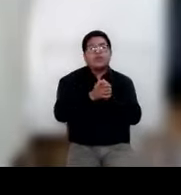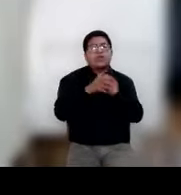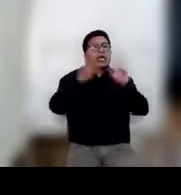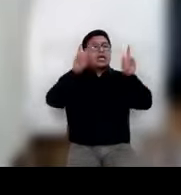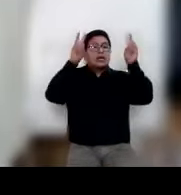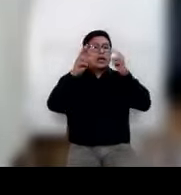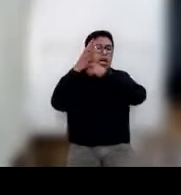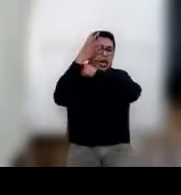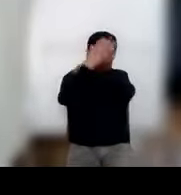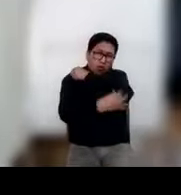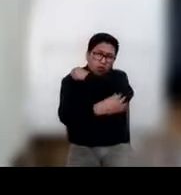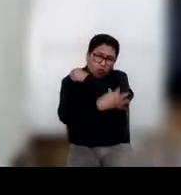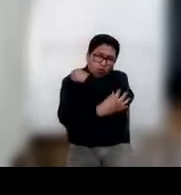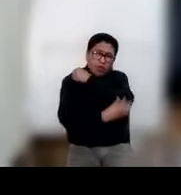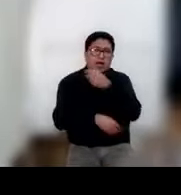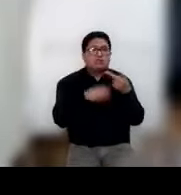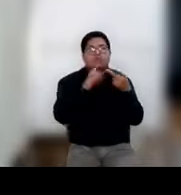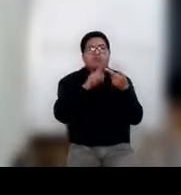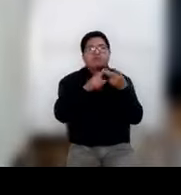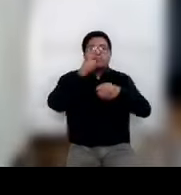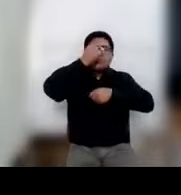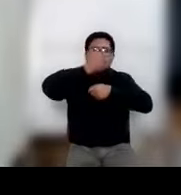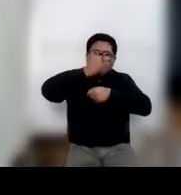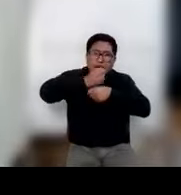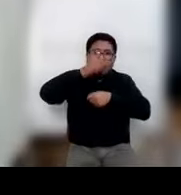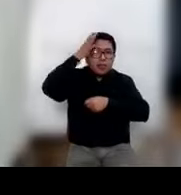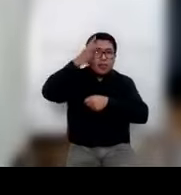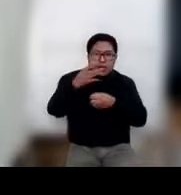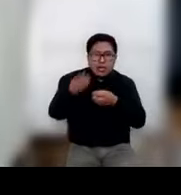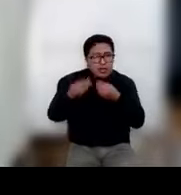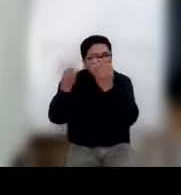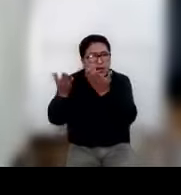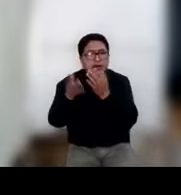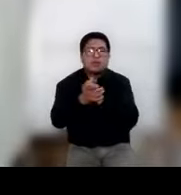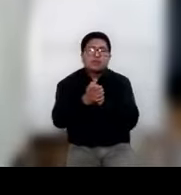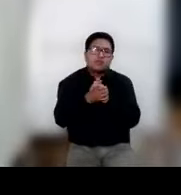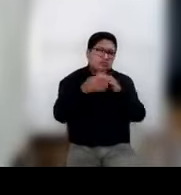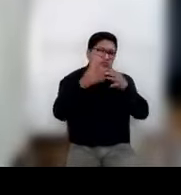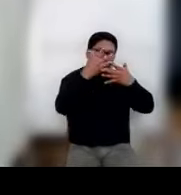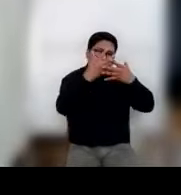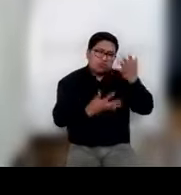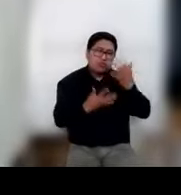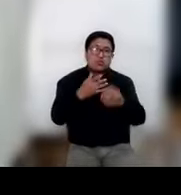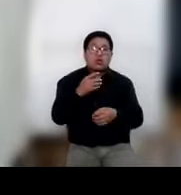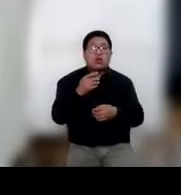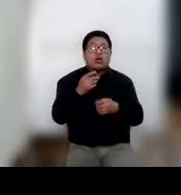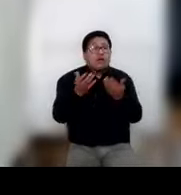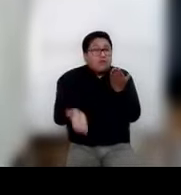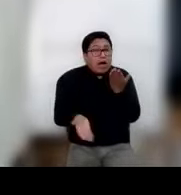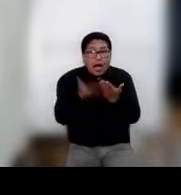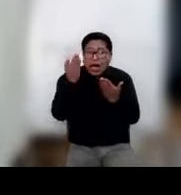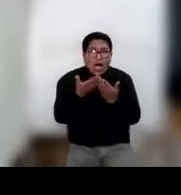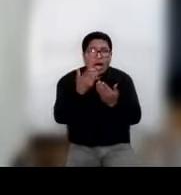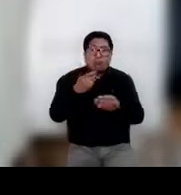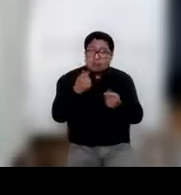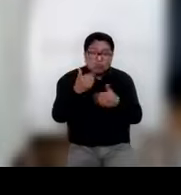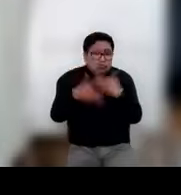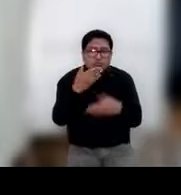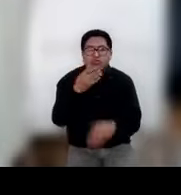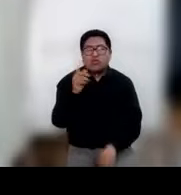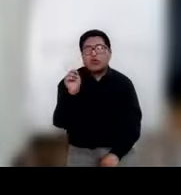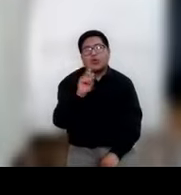de fuentes laborales para los padres que eso obviamente no es un proceso fácil no es una situación